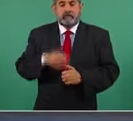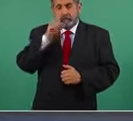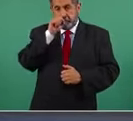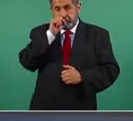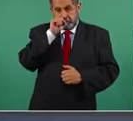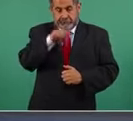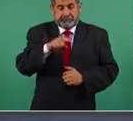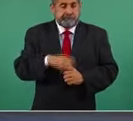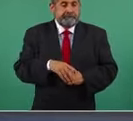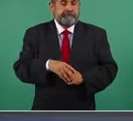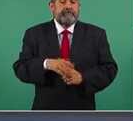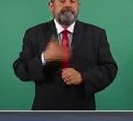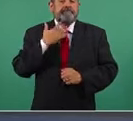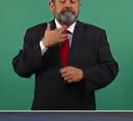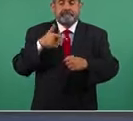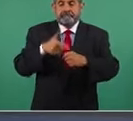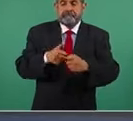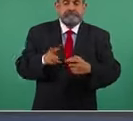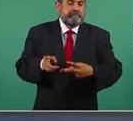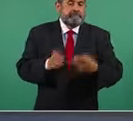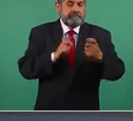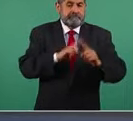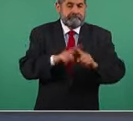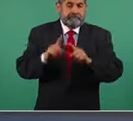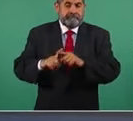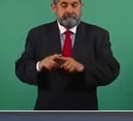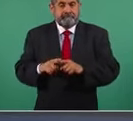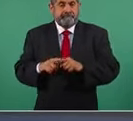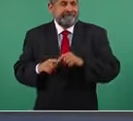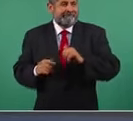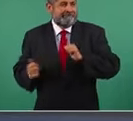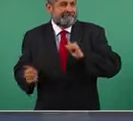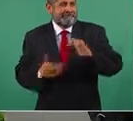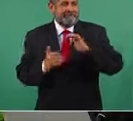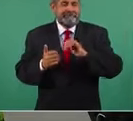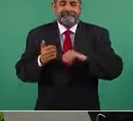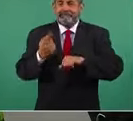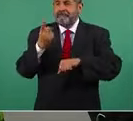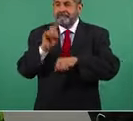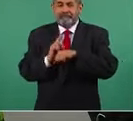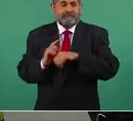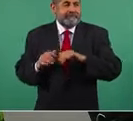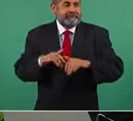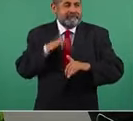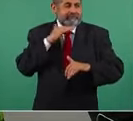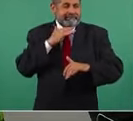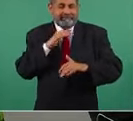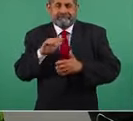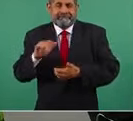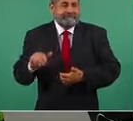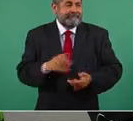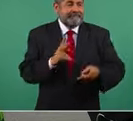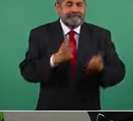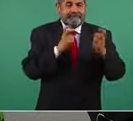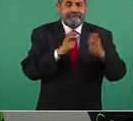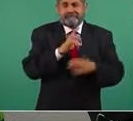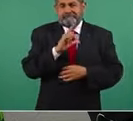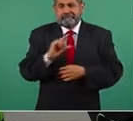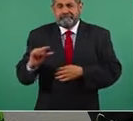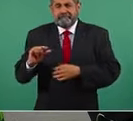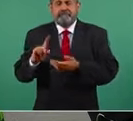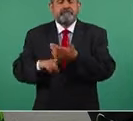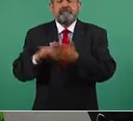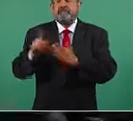robo de hidrocarburos, la desviación de miles de barriles al día por mercado ilícito de combustible, en el mes